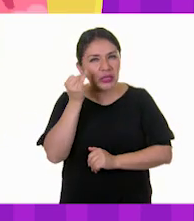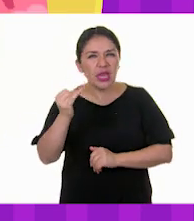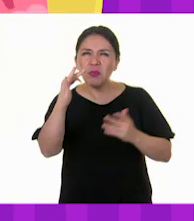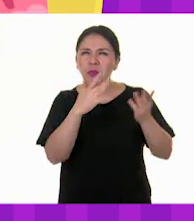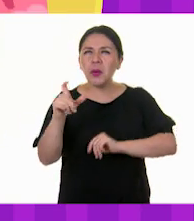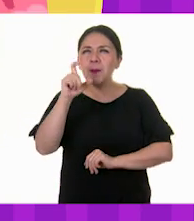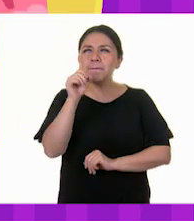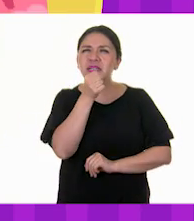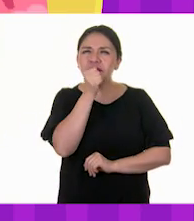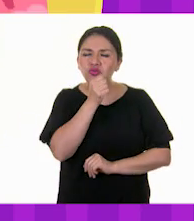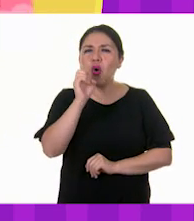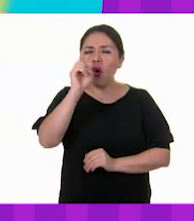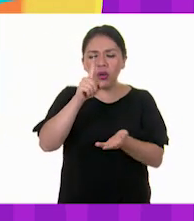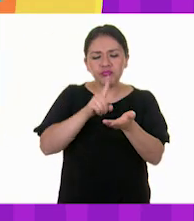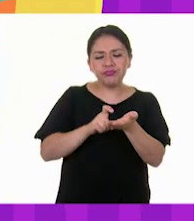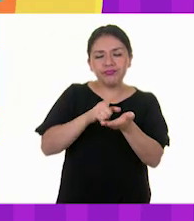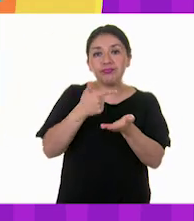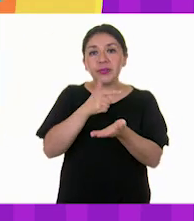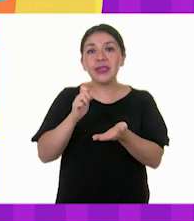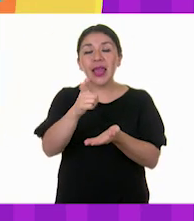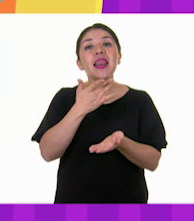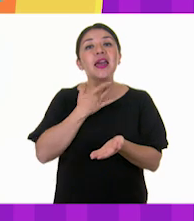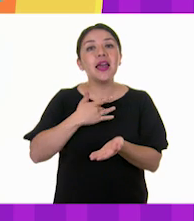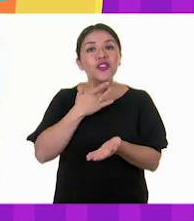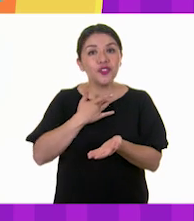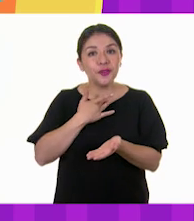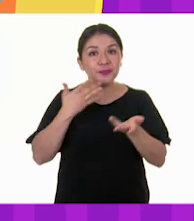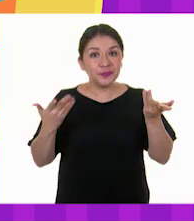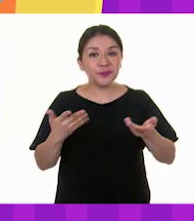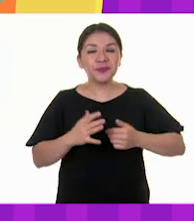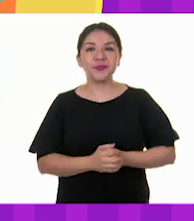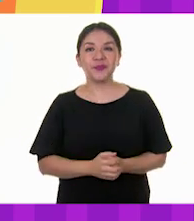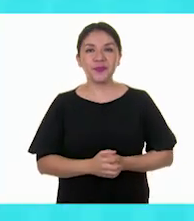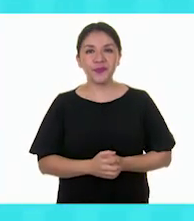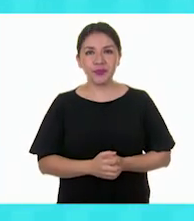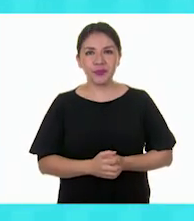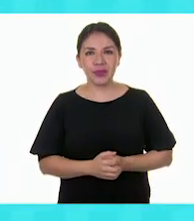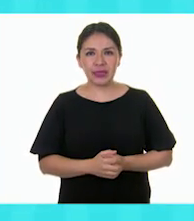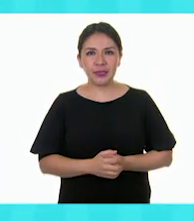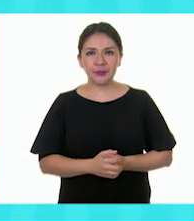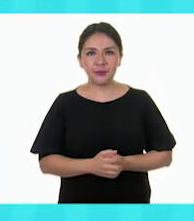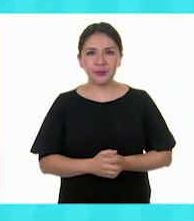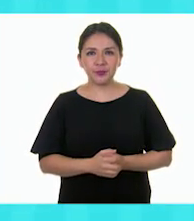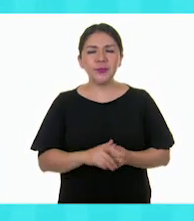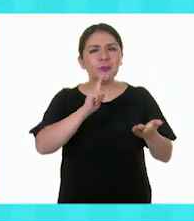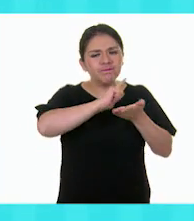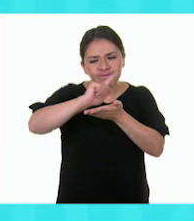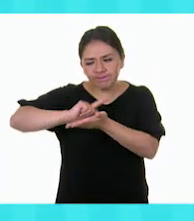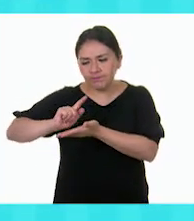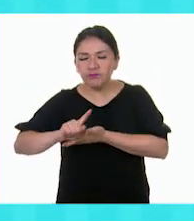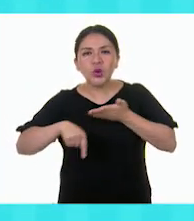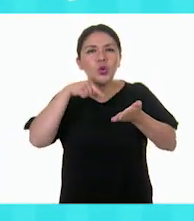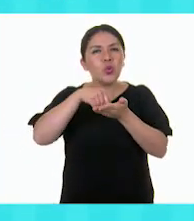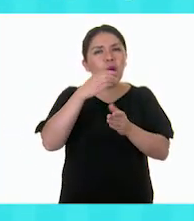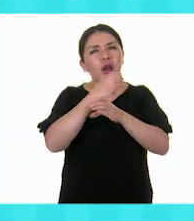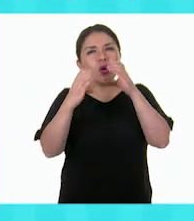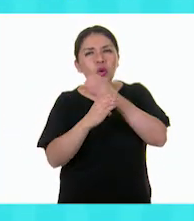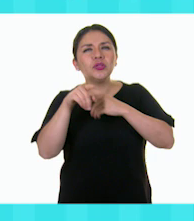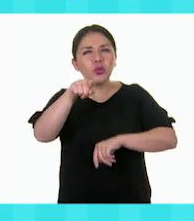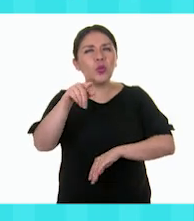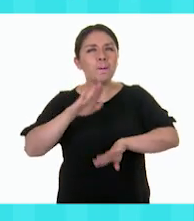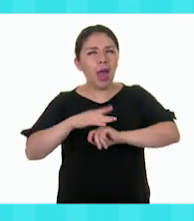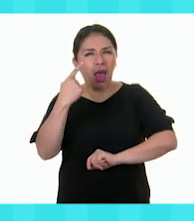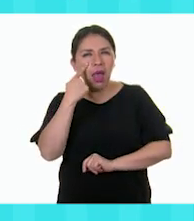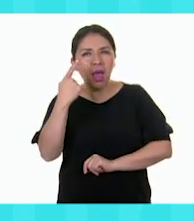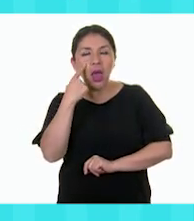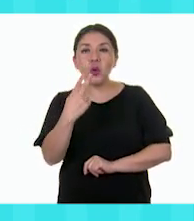durante 20 segundos o aplica desinfectante a base de agua y alcohol. Desinfecta las superficies de los objetos que